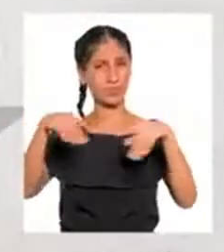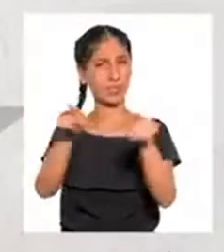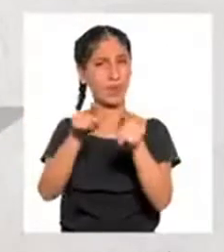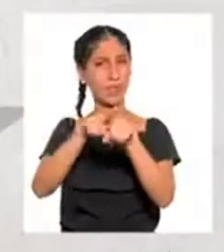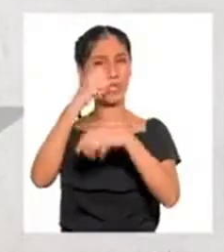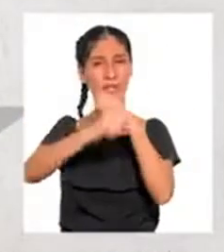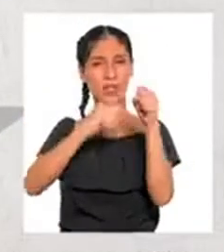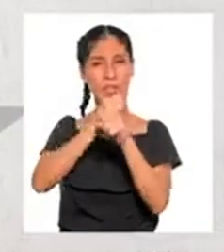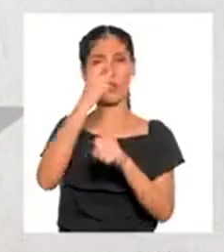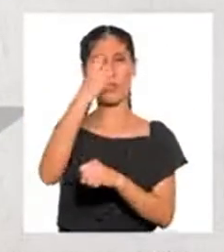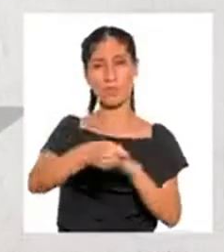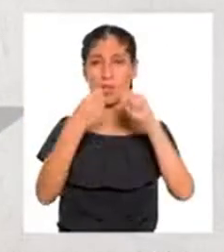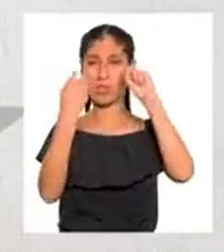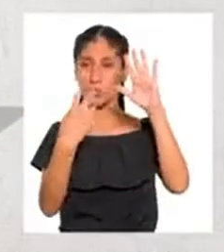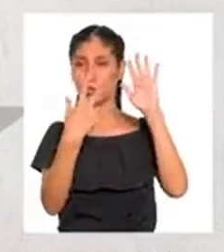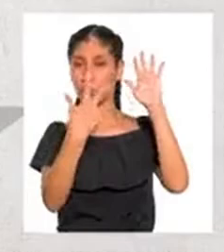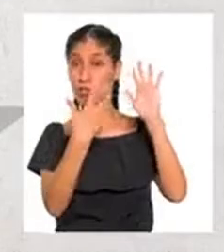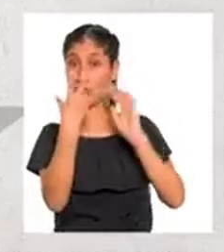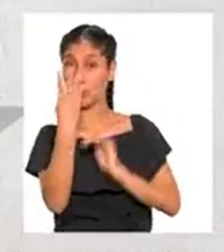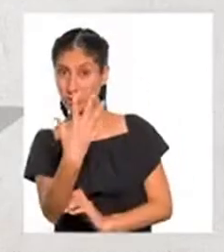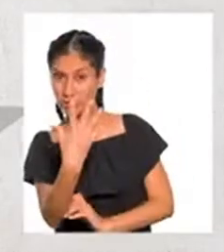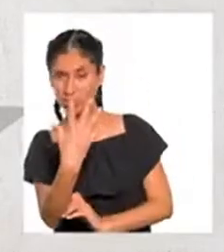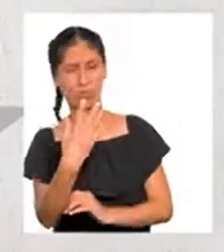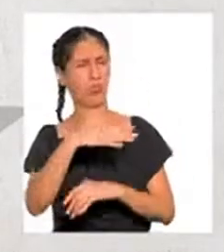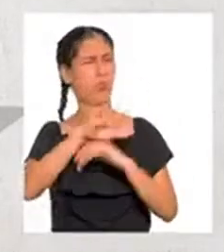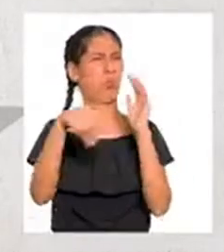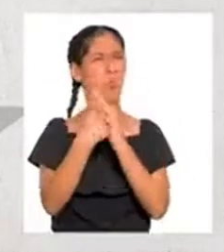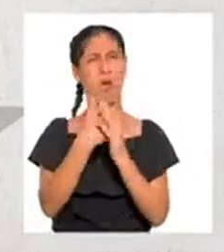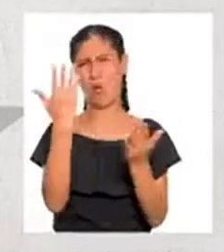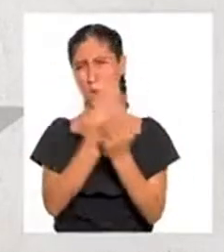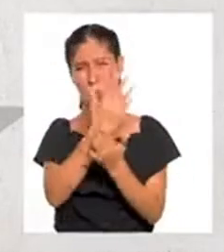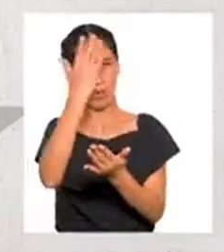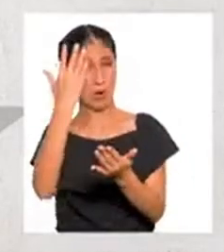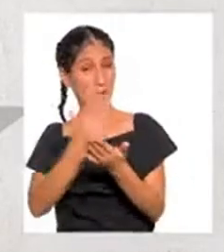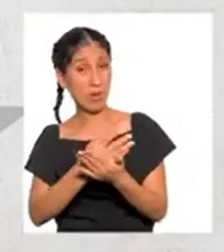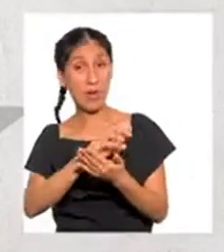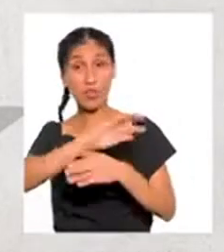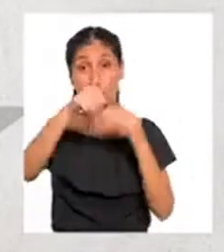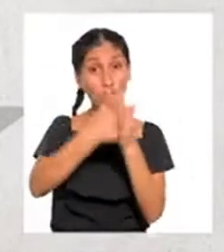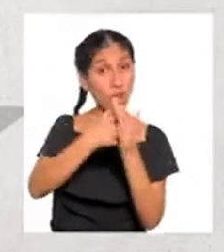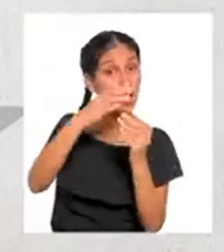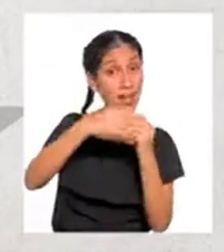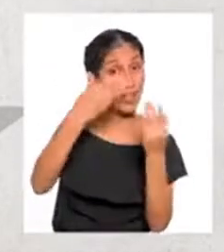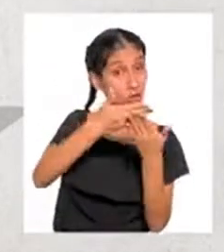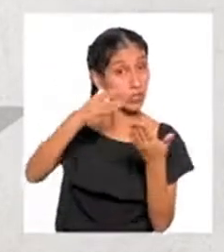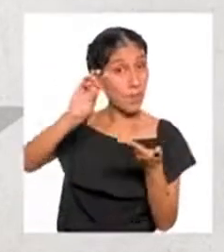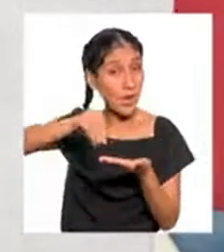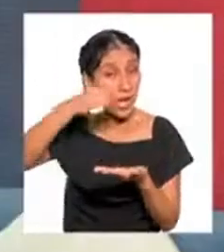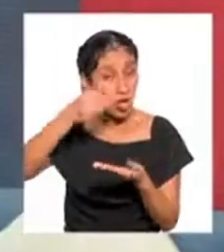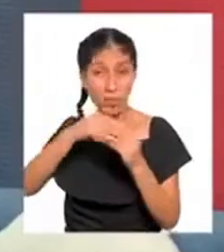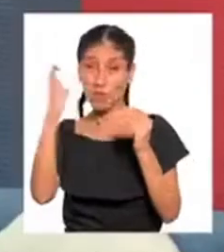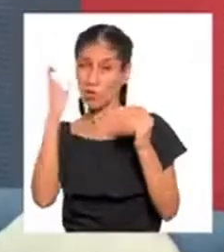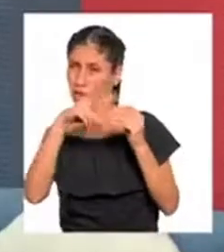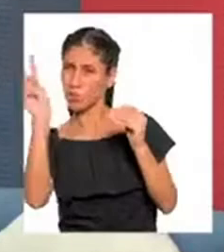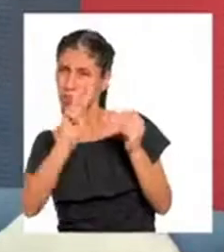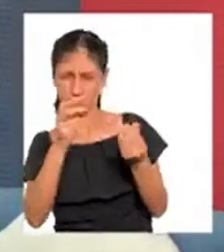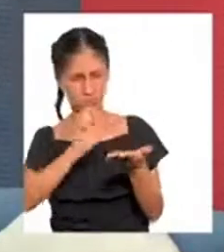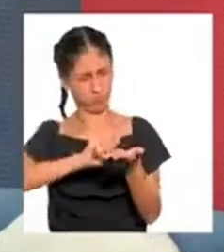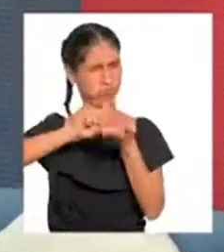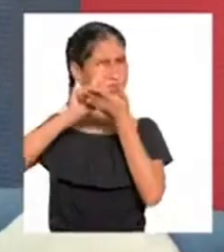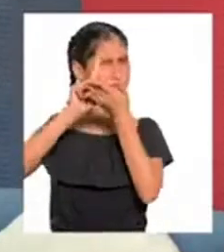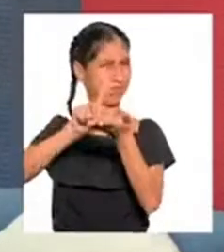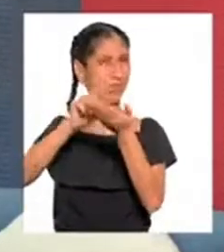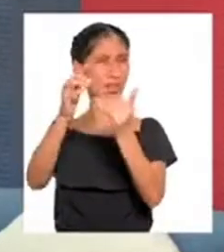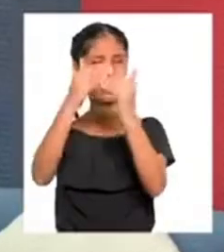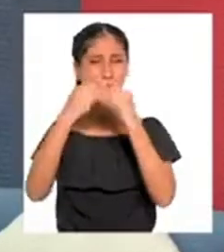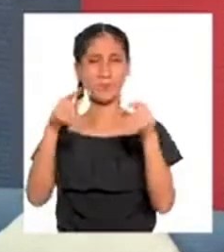hubo inflación, lo que generó que el precio de los alimentos e insumos básicos se eleven. Luego tuvimos las historias de las y los